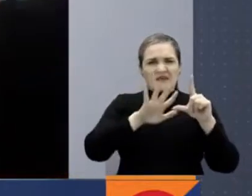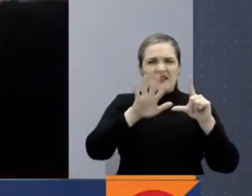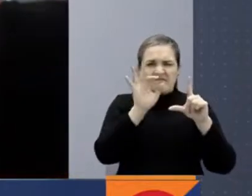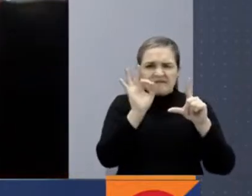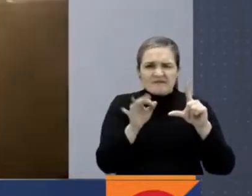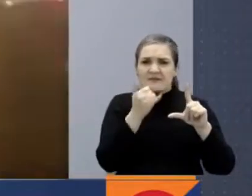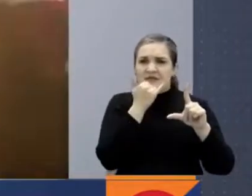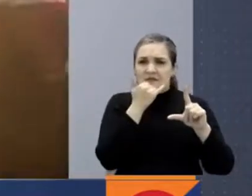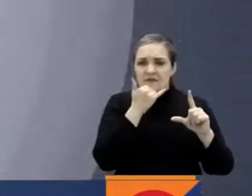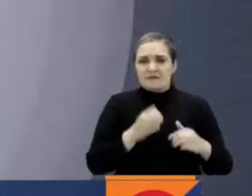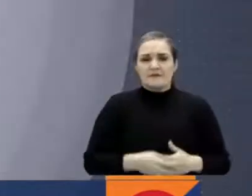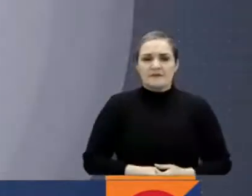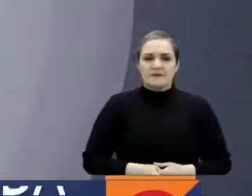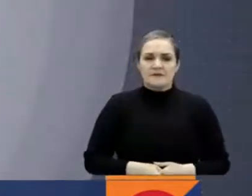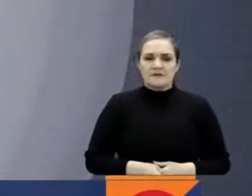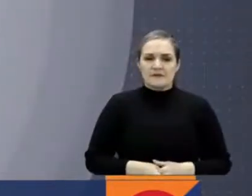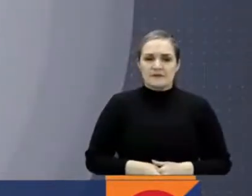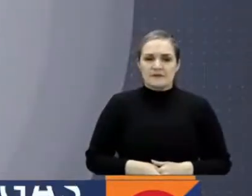sucedió.